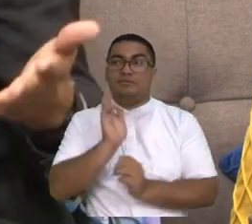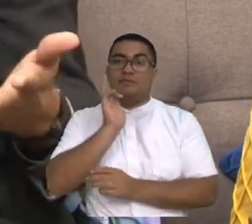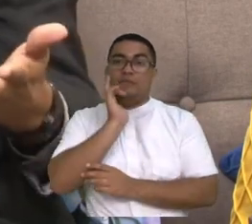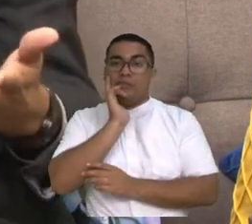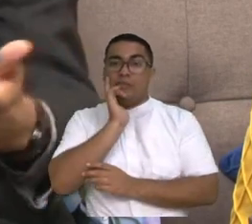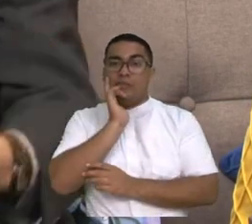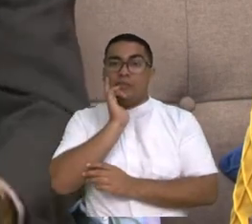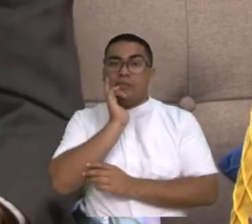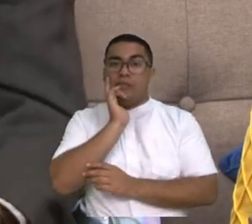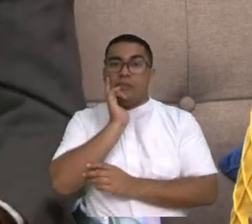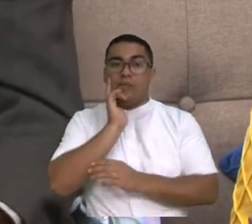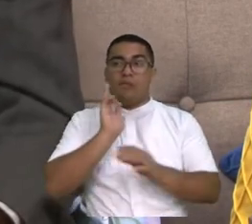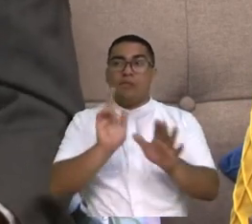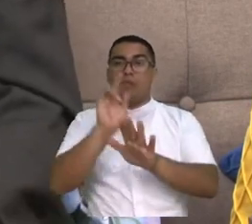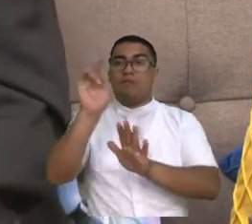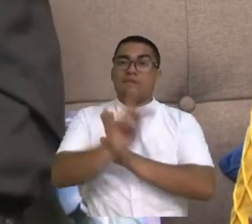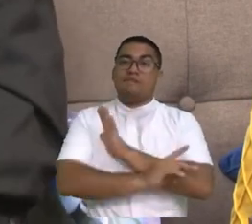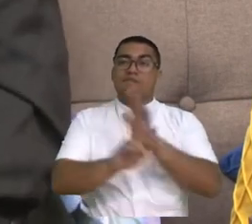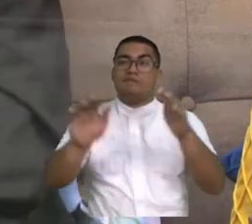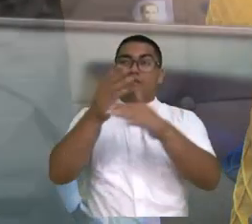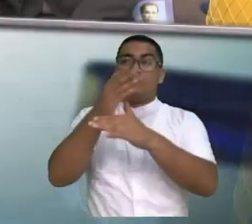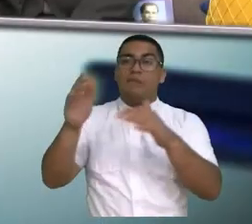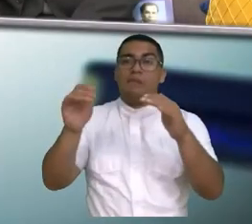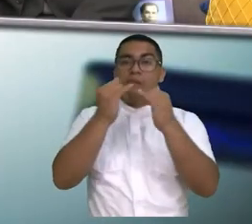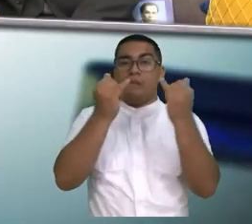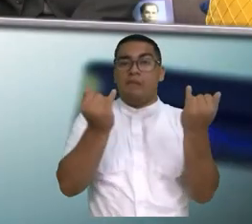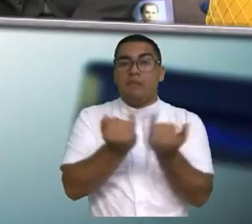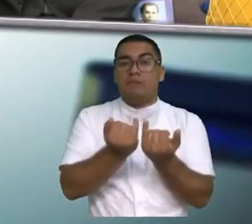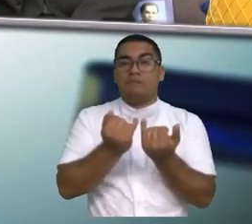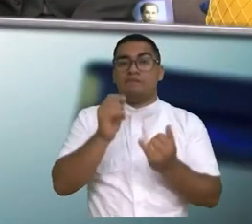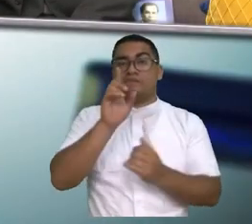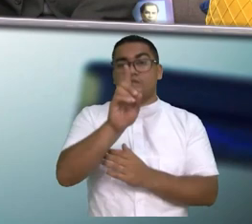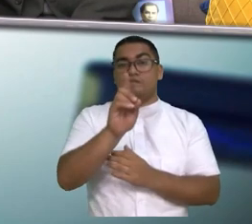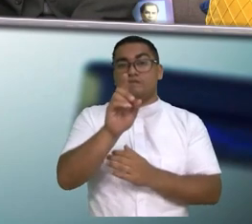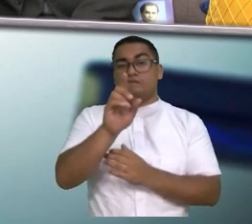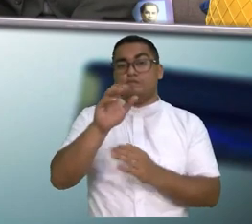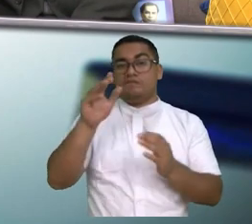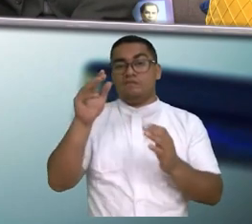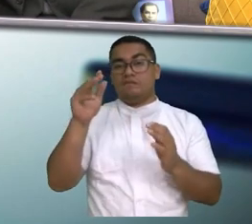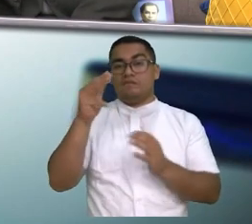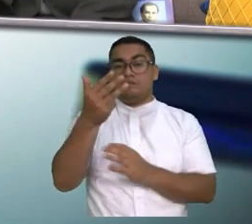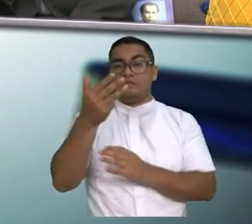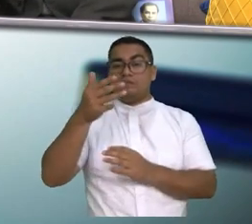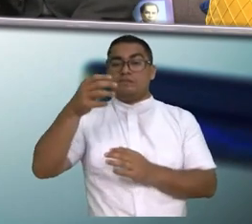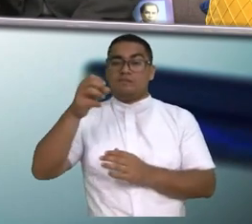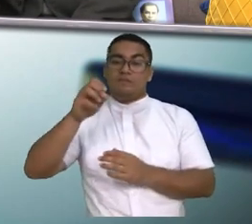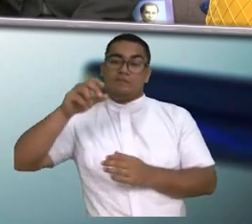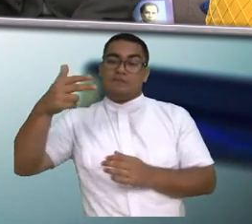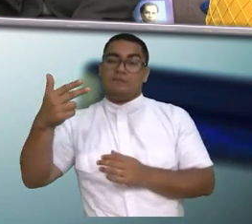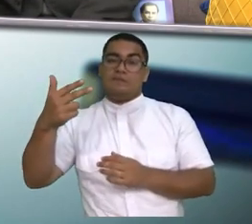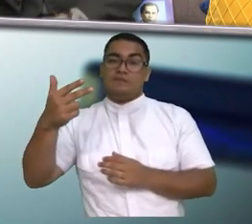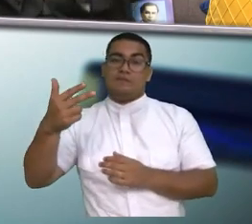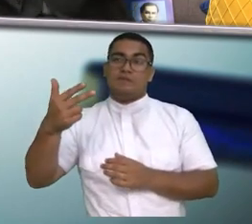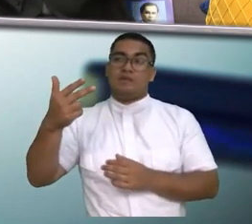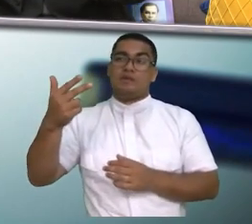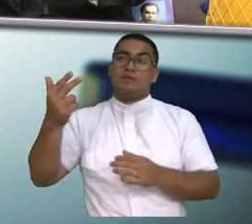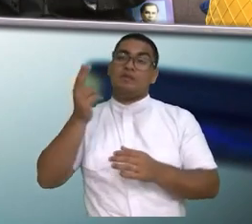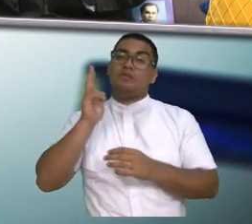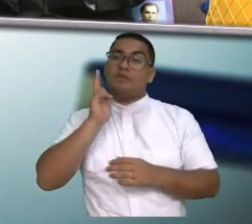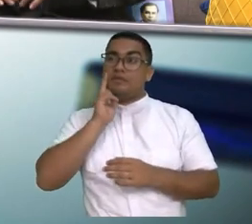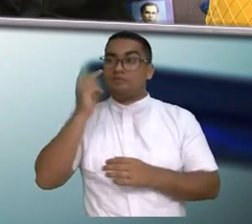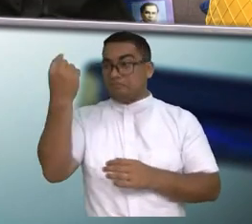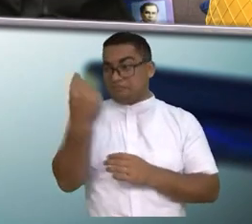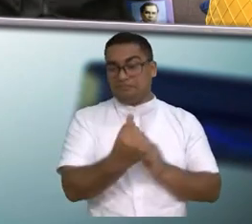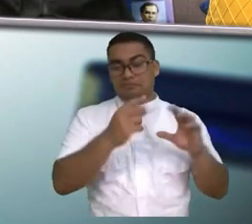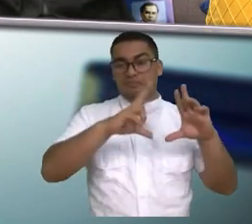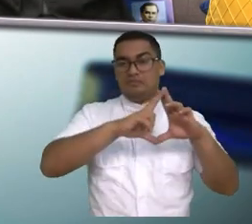leído internacionalmente. Cuando vino a Nicaragua en 1908... dice él en su autobiografía, fui recibido